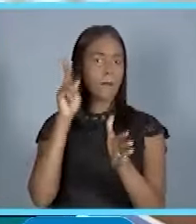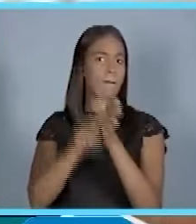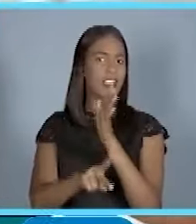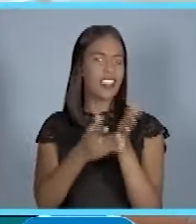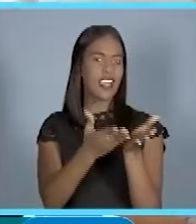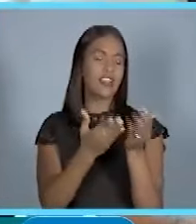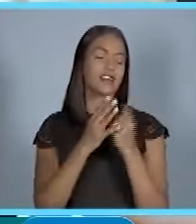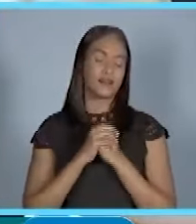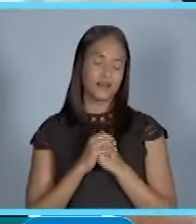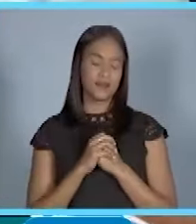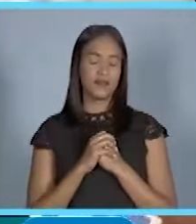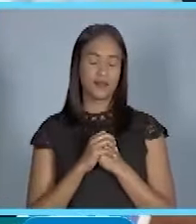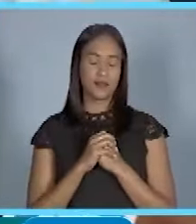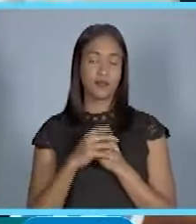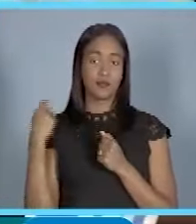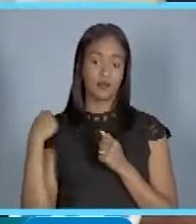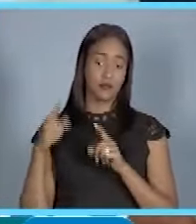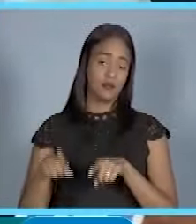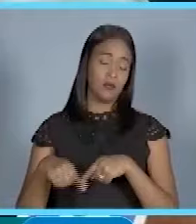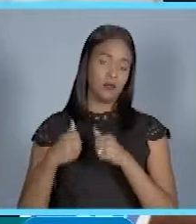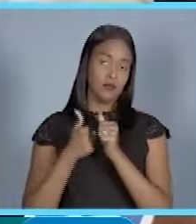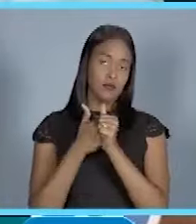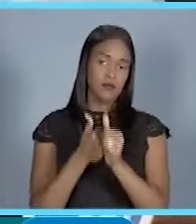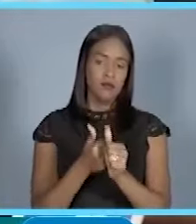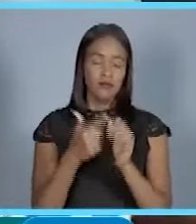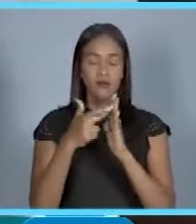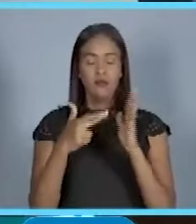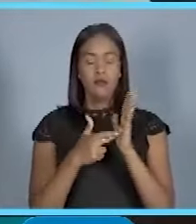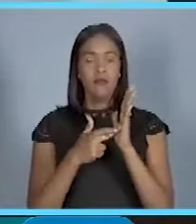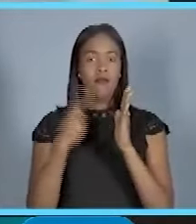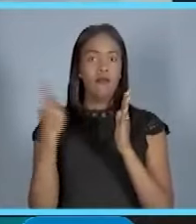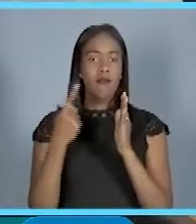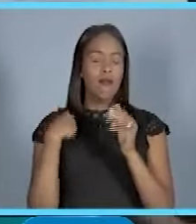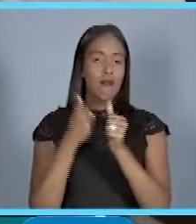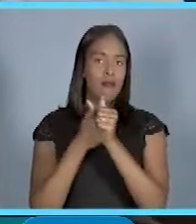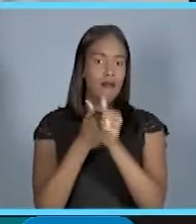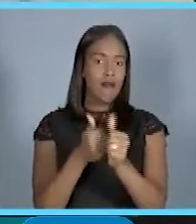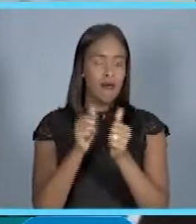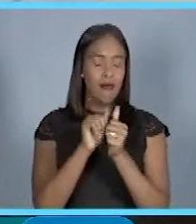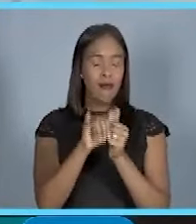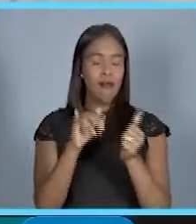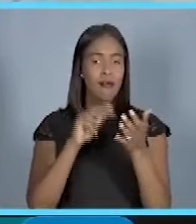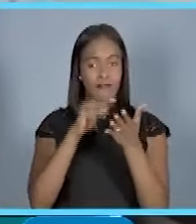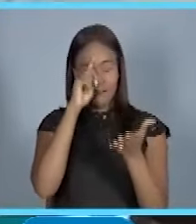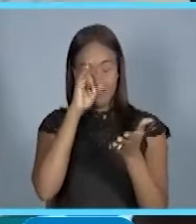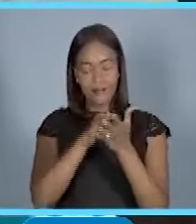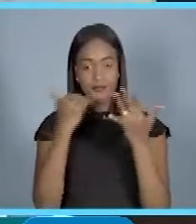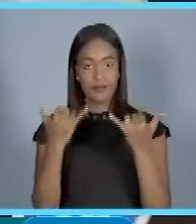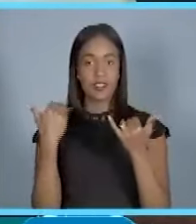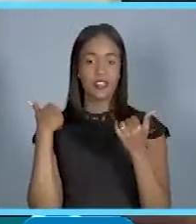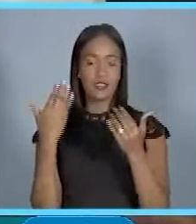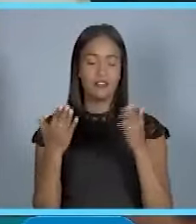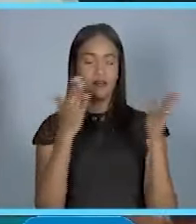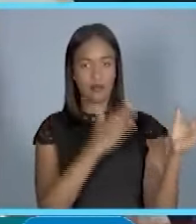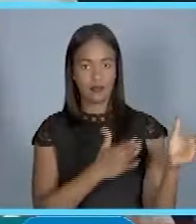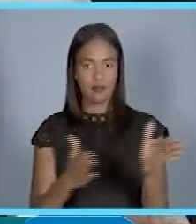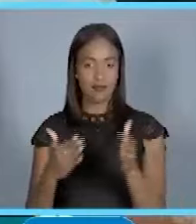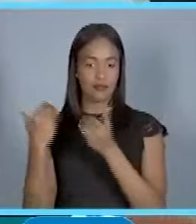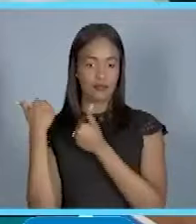un protocolo que normalmente se aplica para ese proceso de intervención. Entonces ahora viene esa coordinación que